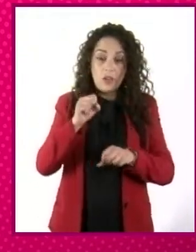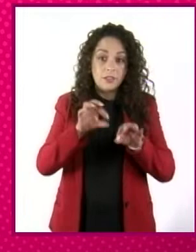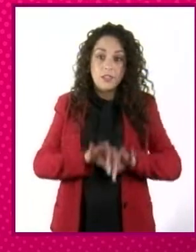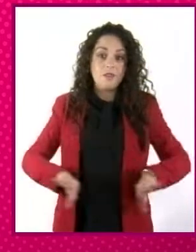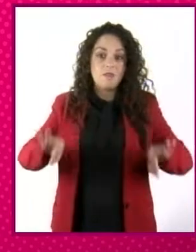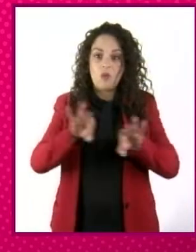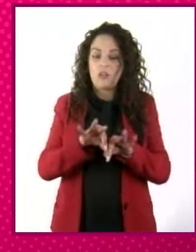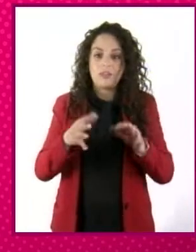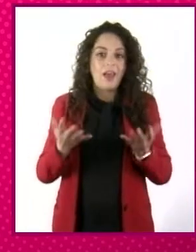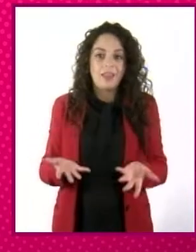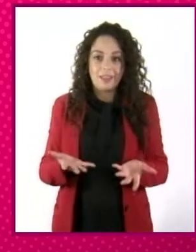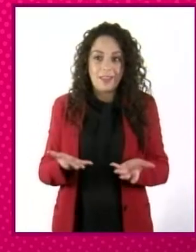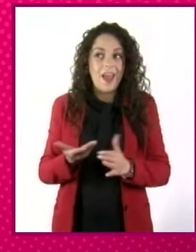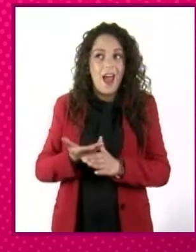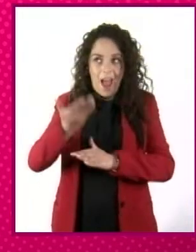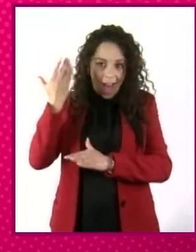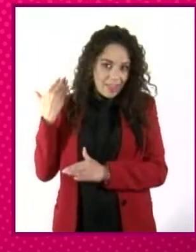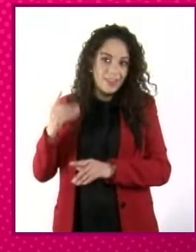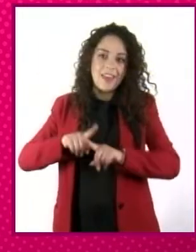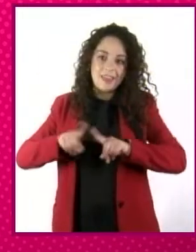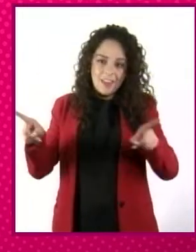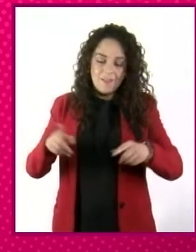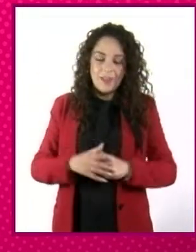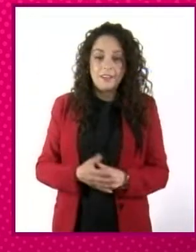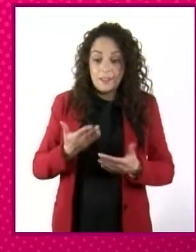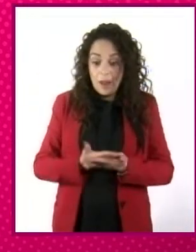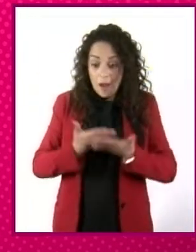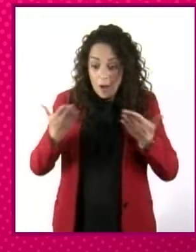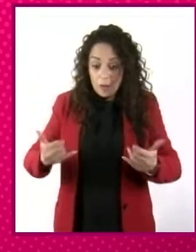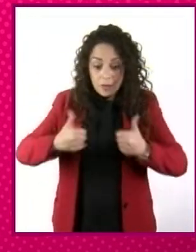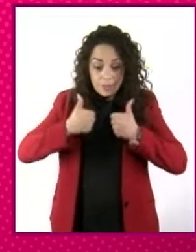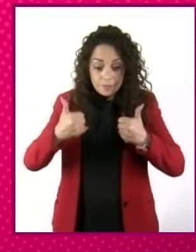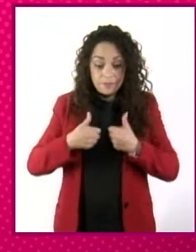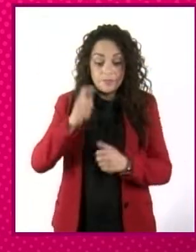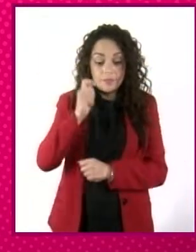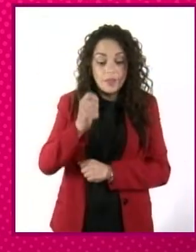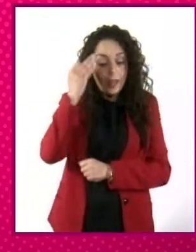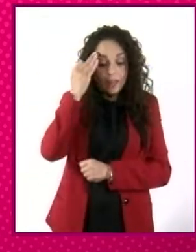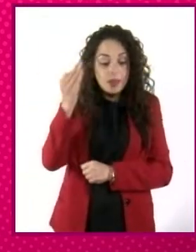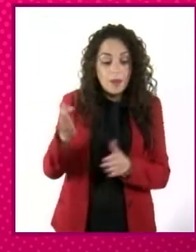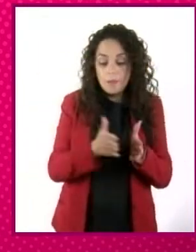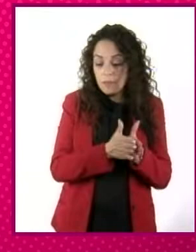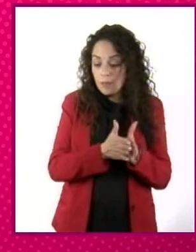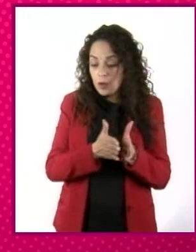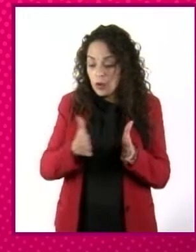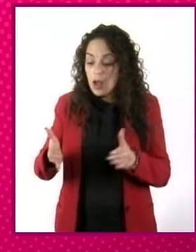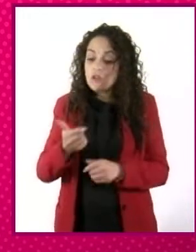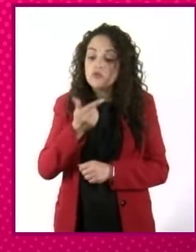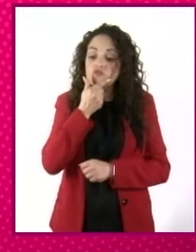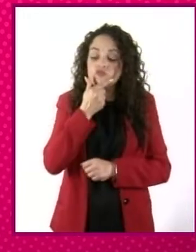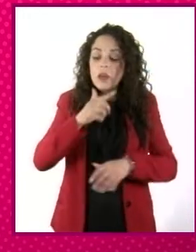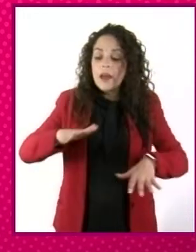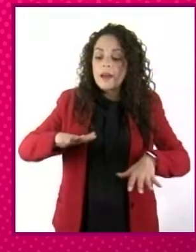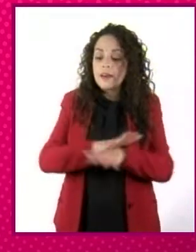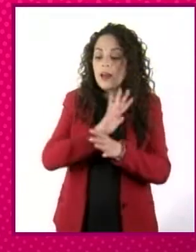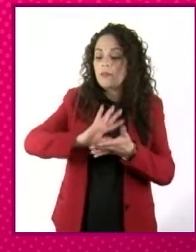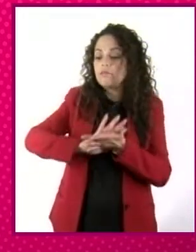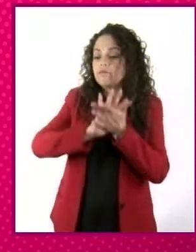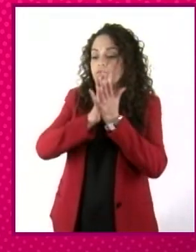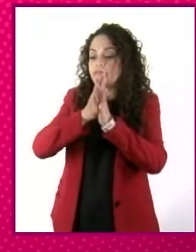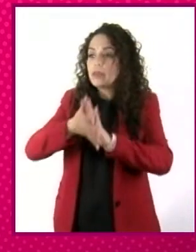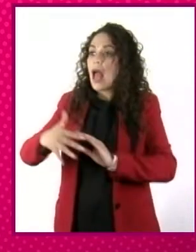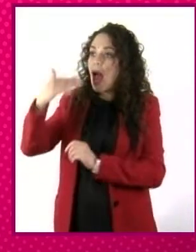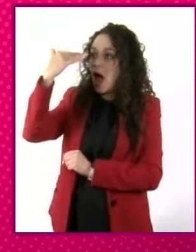fondo. Y hoy día la adolescencia se ve como una etapa de transición entre la niñez y entre la adultez, y